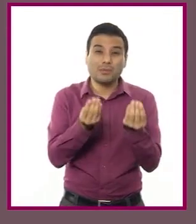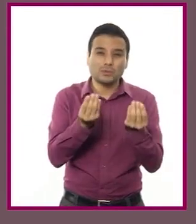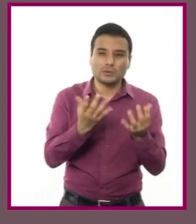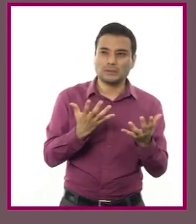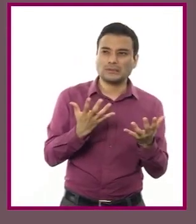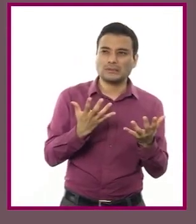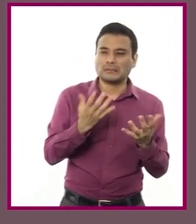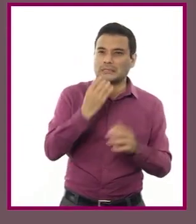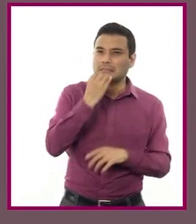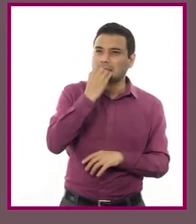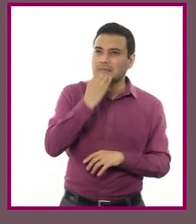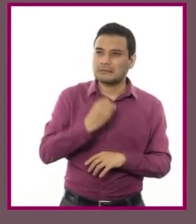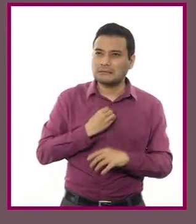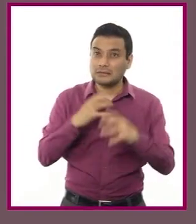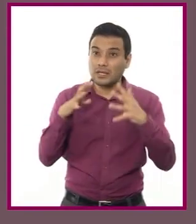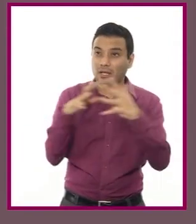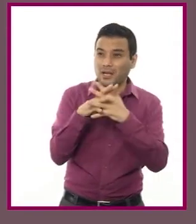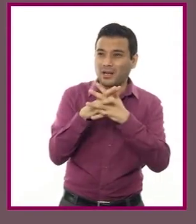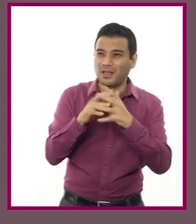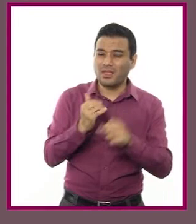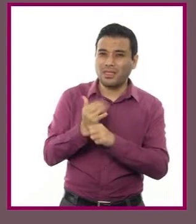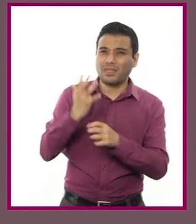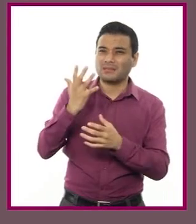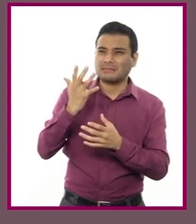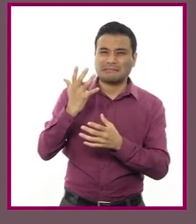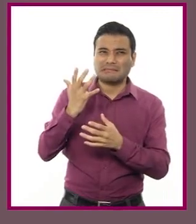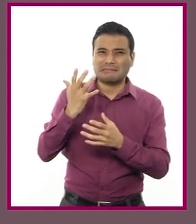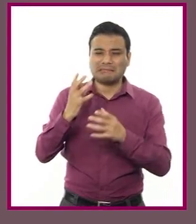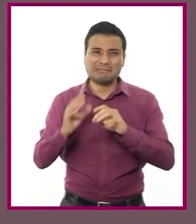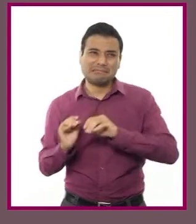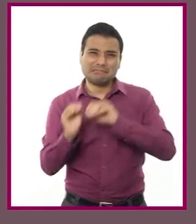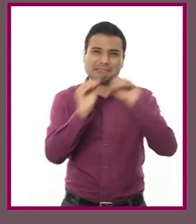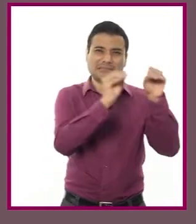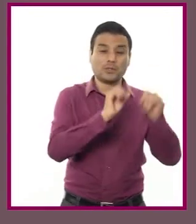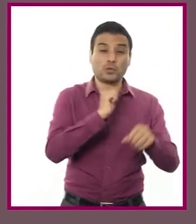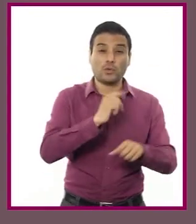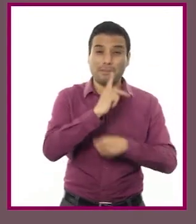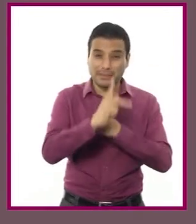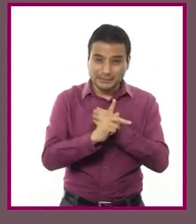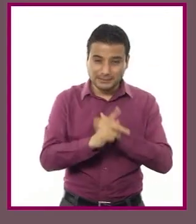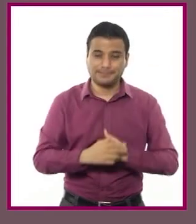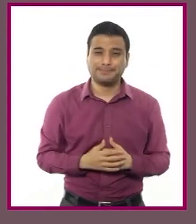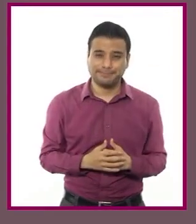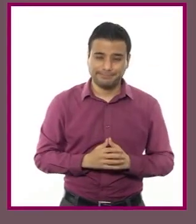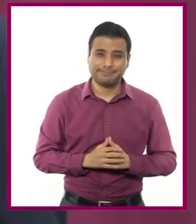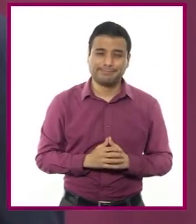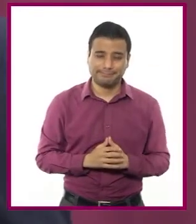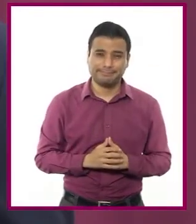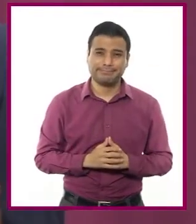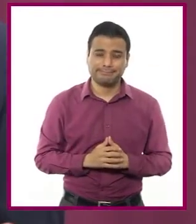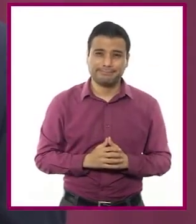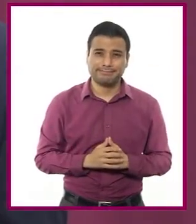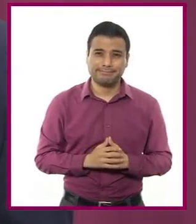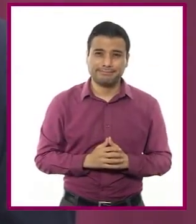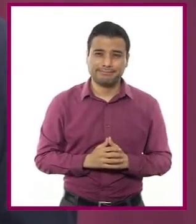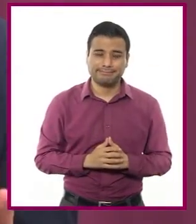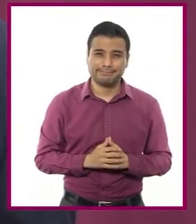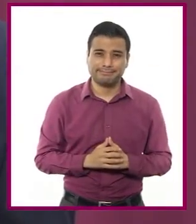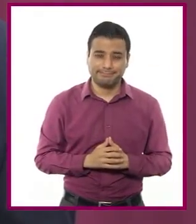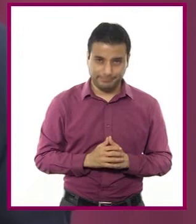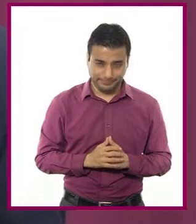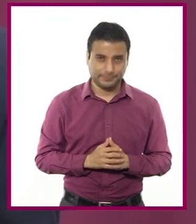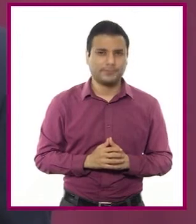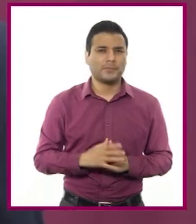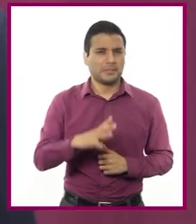vivir en esta situación sufren de condiciones de vida sumamente duras. Pero ante esto,